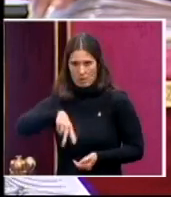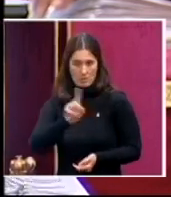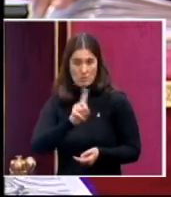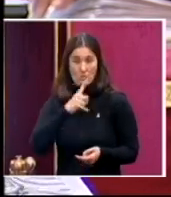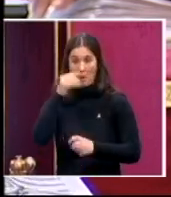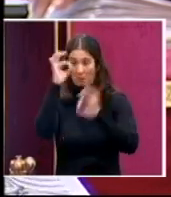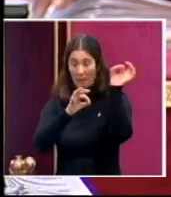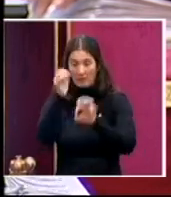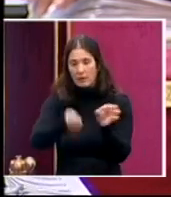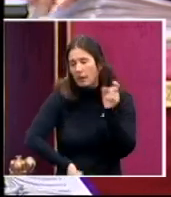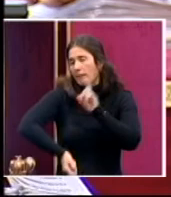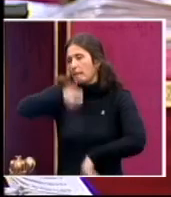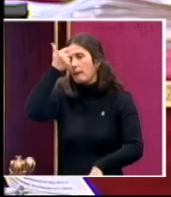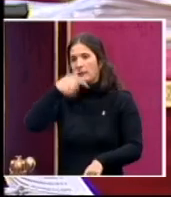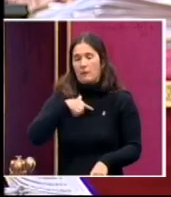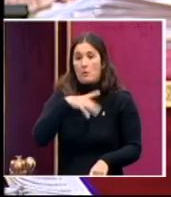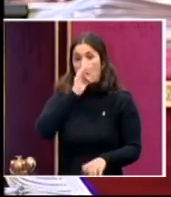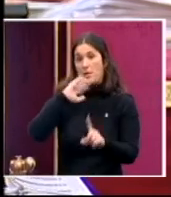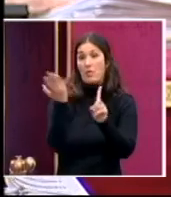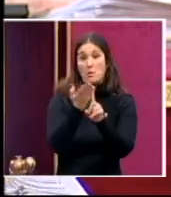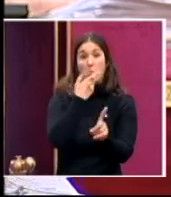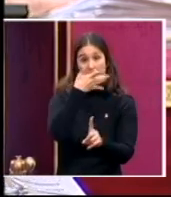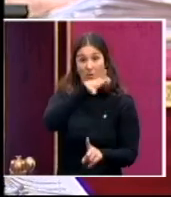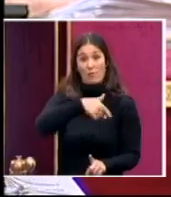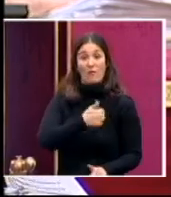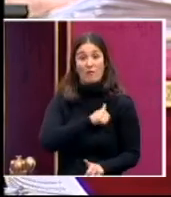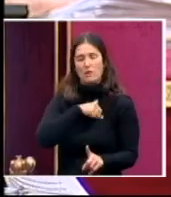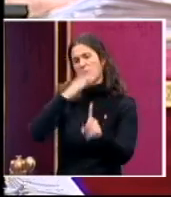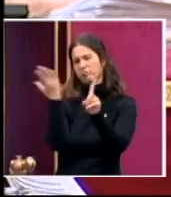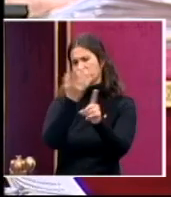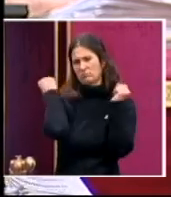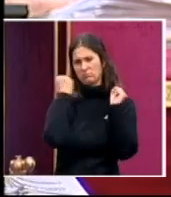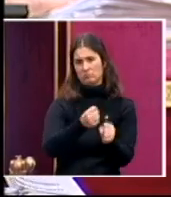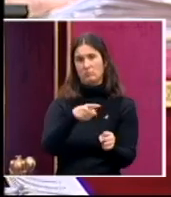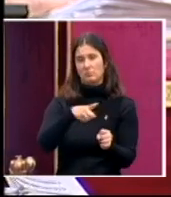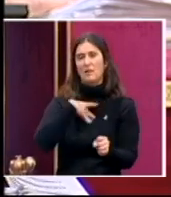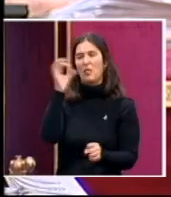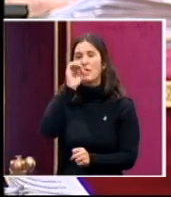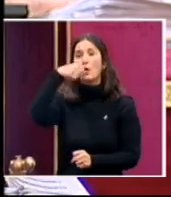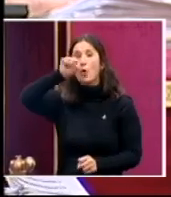escaso porcentaje de causas incoadas cada año por delito de acusación o denuncia falsa supone un